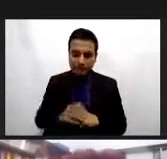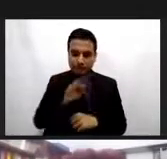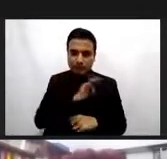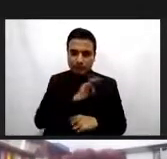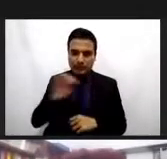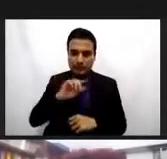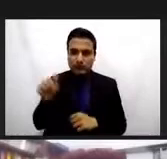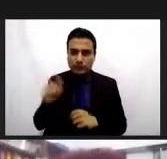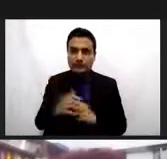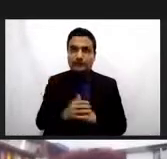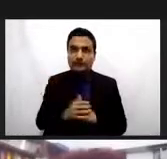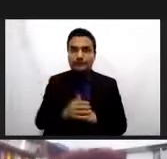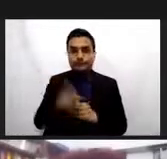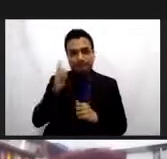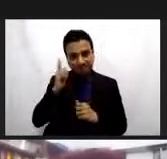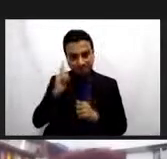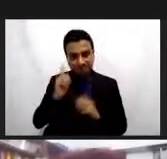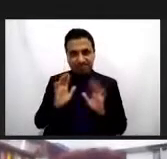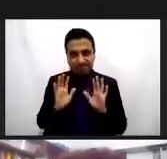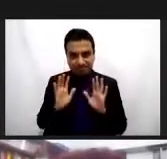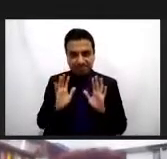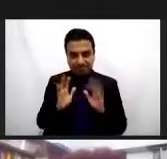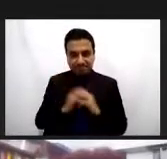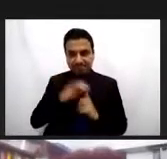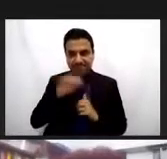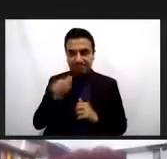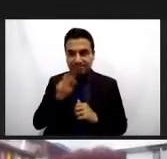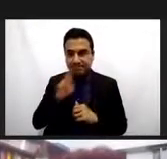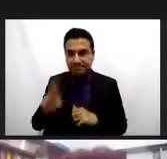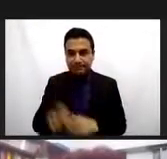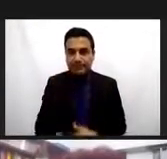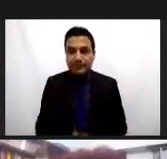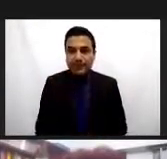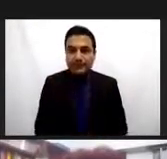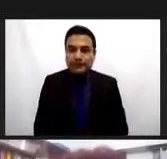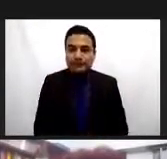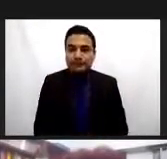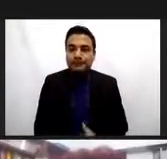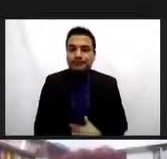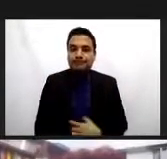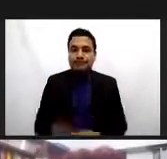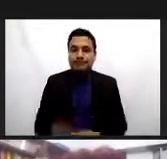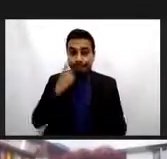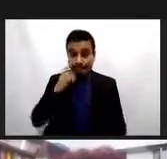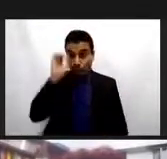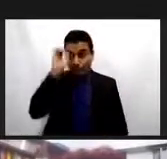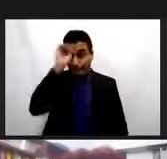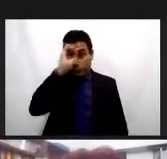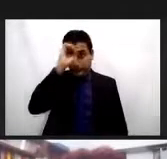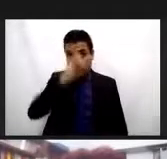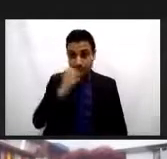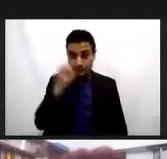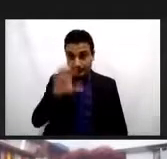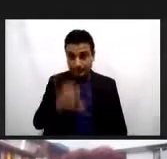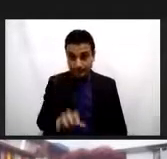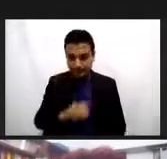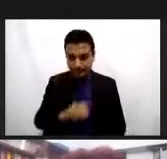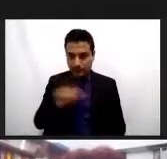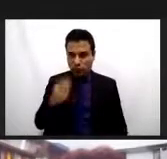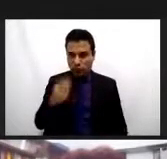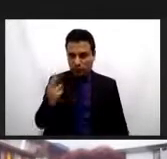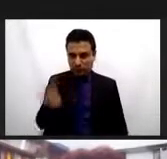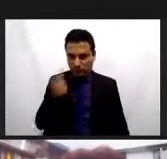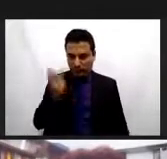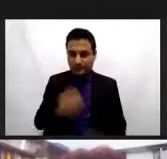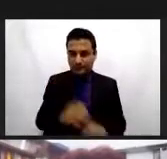de hoy. Ojalá sea posible contestarlas por otra vía. Leo un par de comentarios y dos preguntas muy concretas.